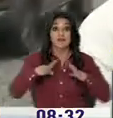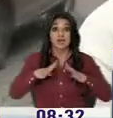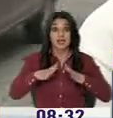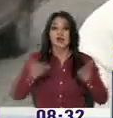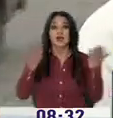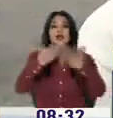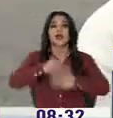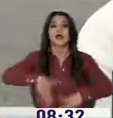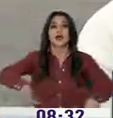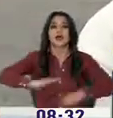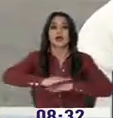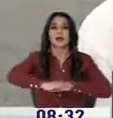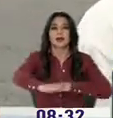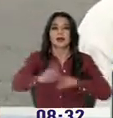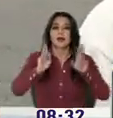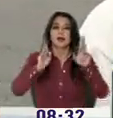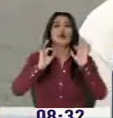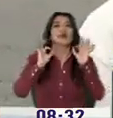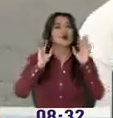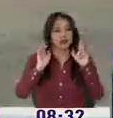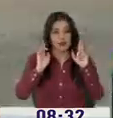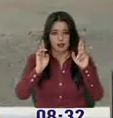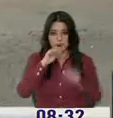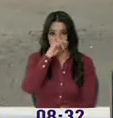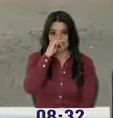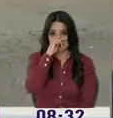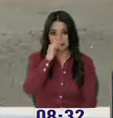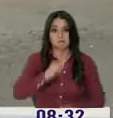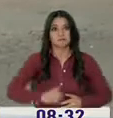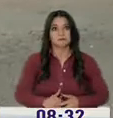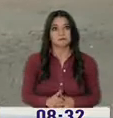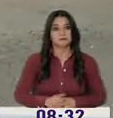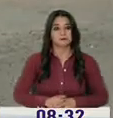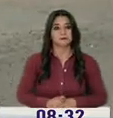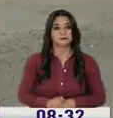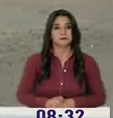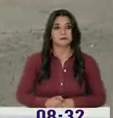terminar de arreglar. Ojalá así sea. En Quito informó Adriana Rojas.